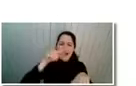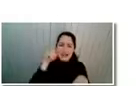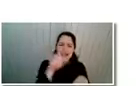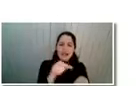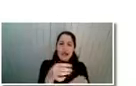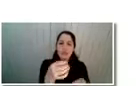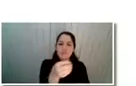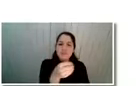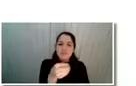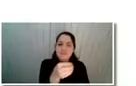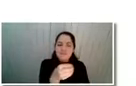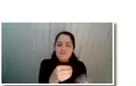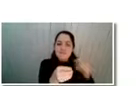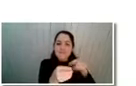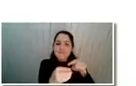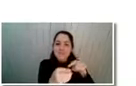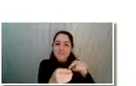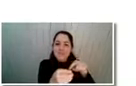desde